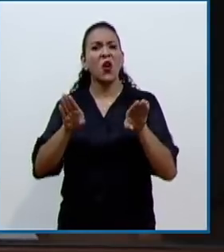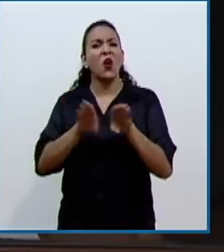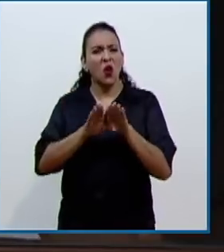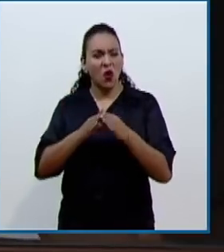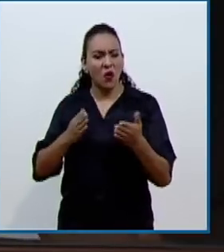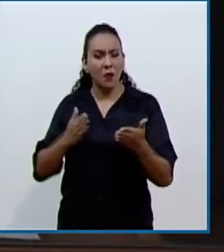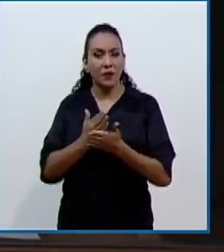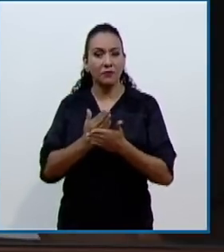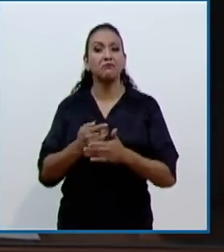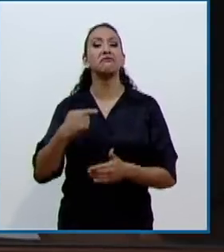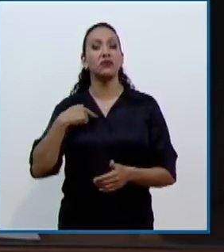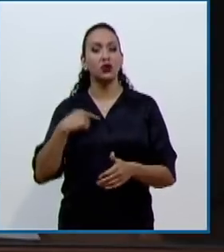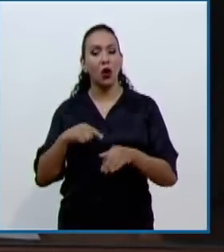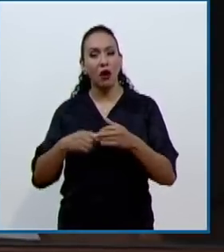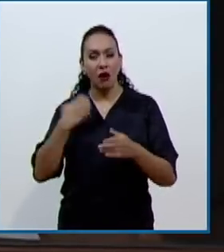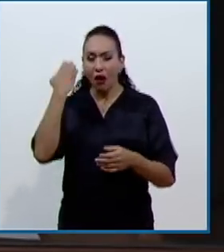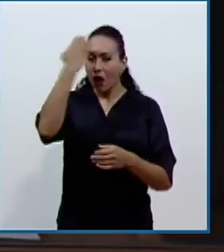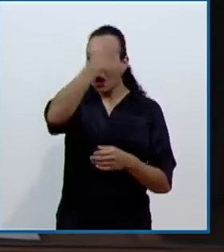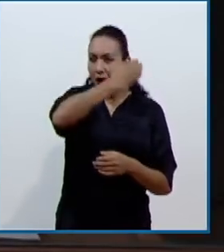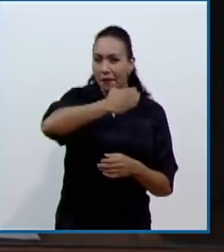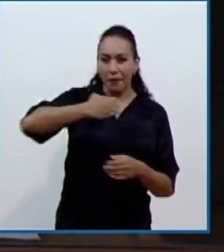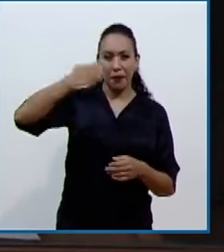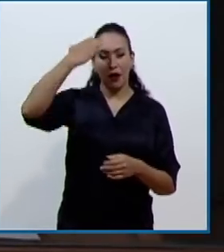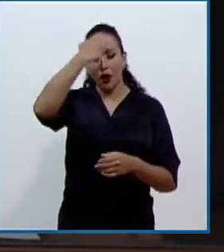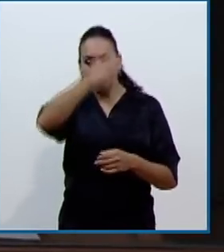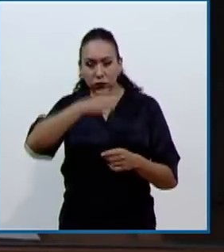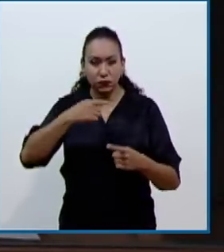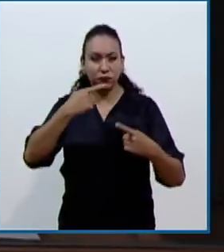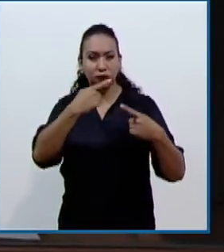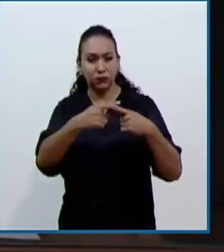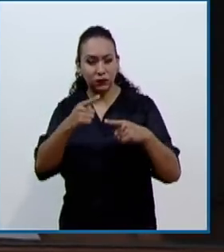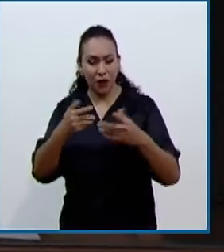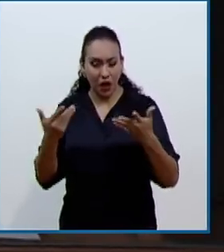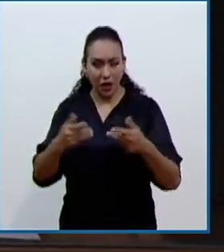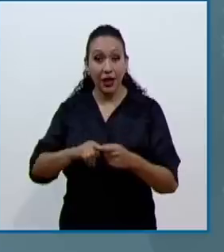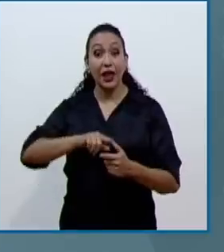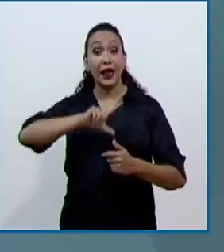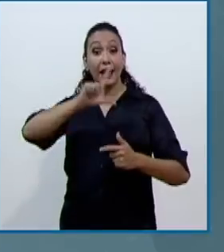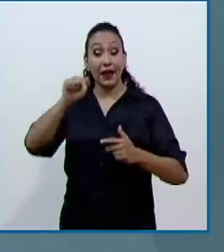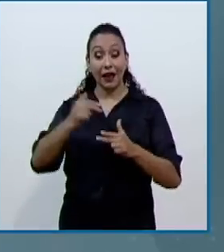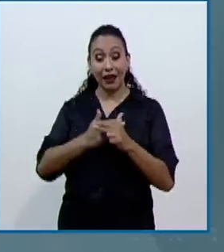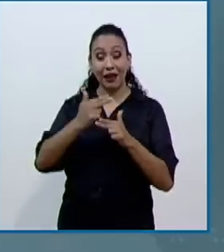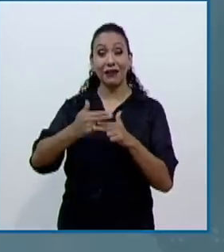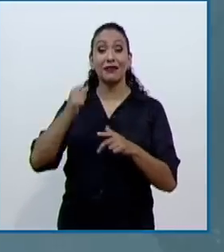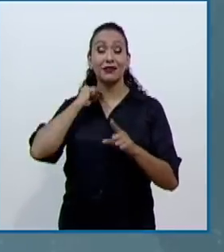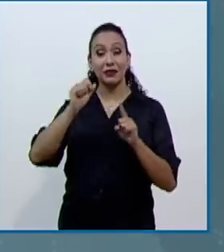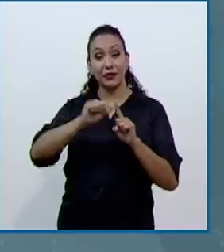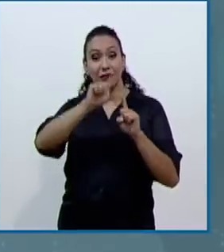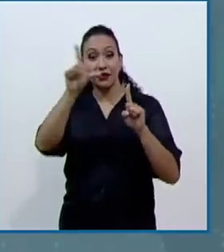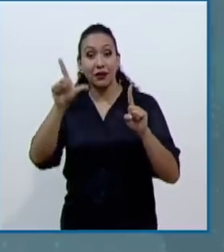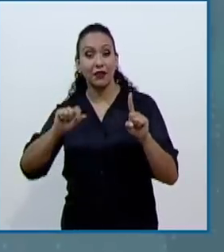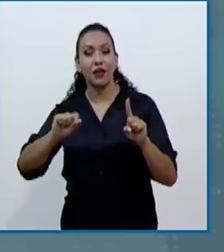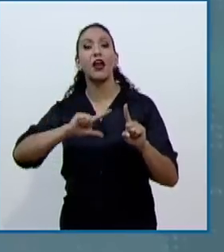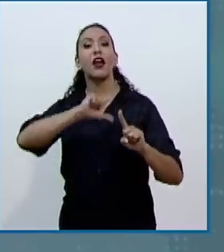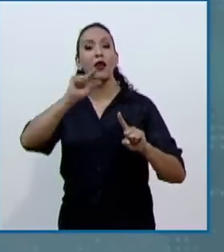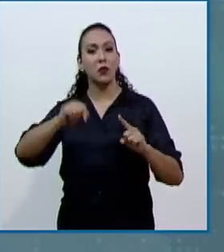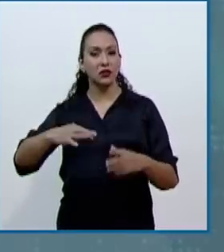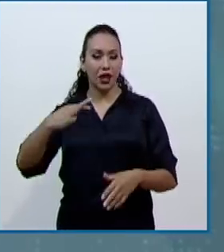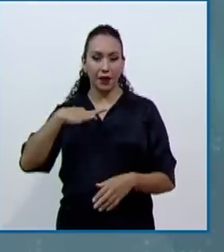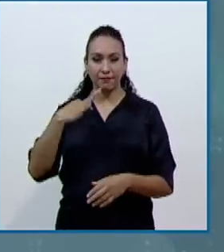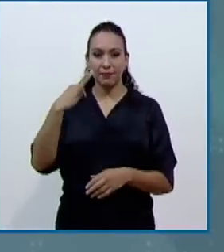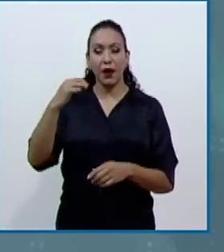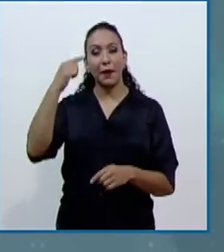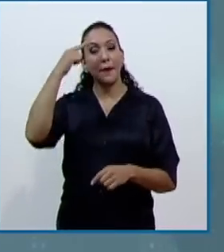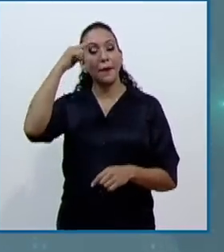de oposición y ratificada en mi cargo hasta ser nombrada por el Senado de la República ministra de la Suprema Corte de Justicia de la